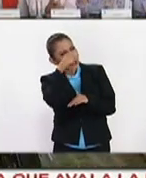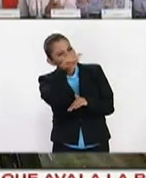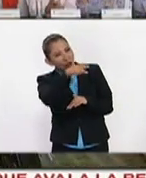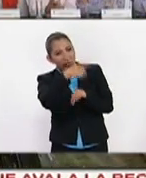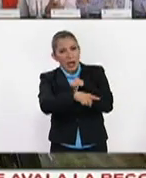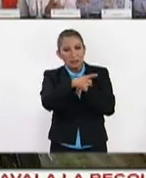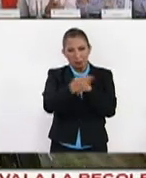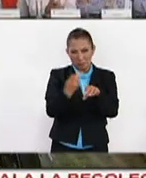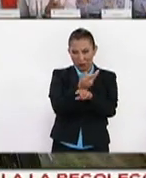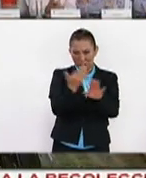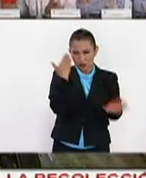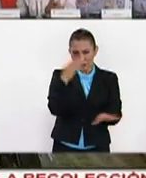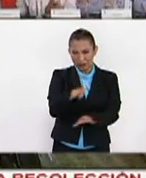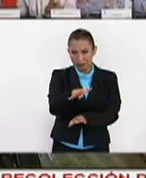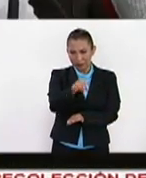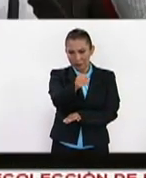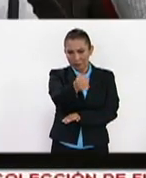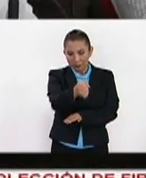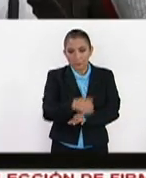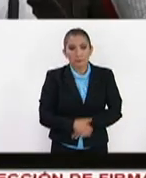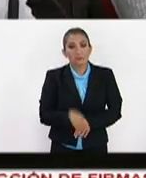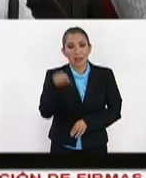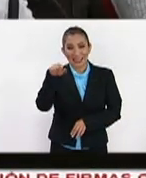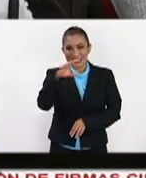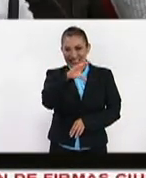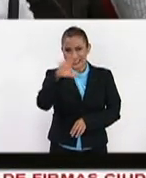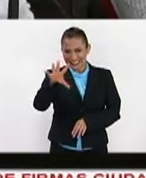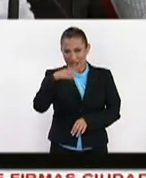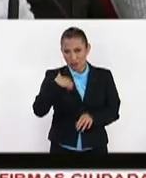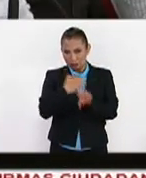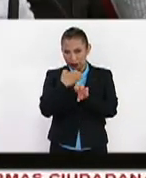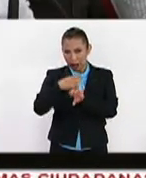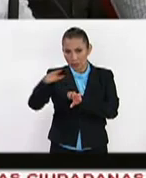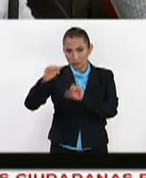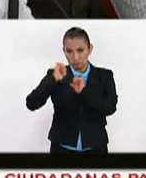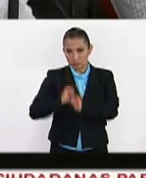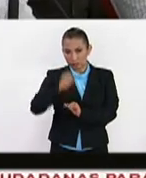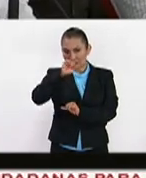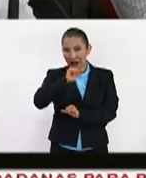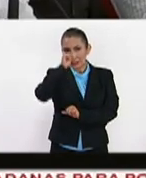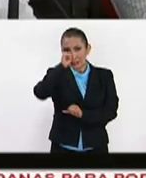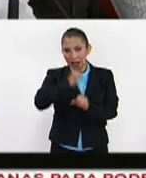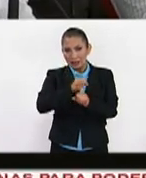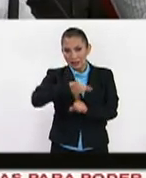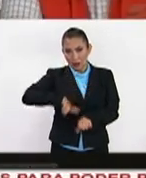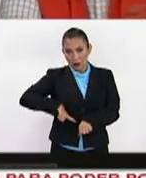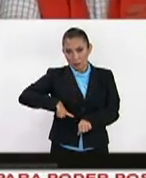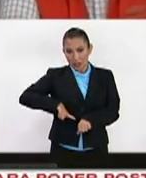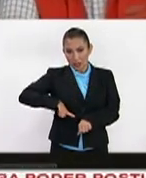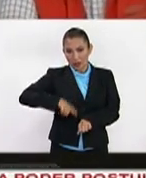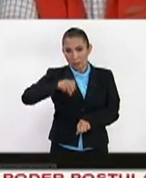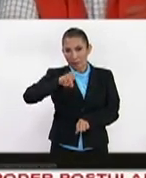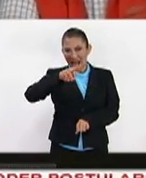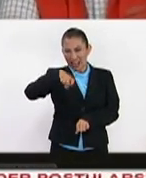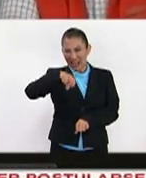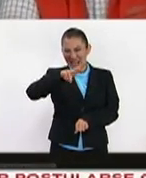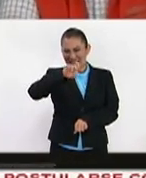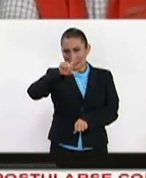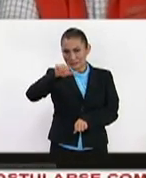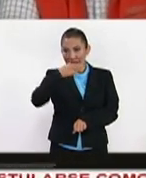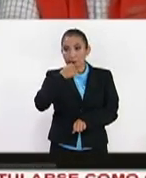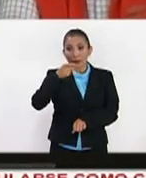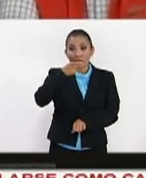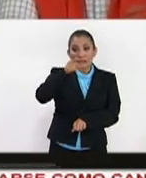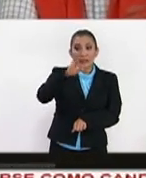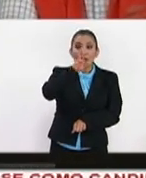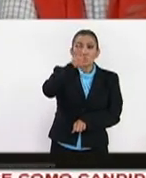por el sismo del pasado 19 de septiembre. En el C5 estatal, el oficial mayor de la Secretaría de Gobernación, Jorge Francisco Márquez, informó que